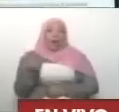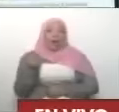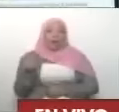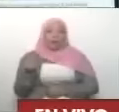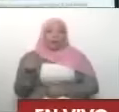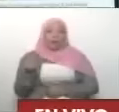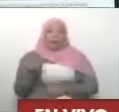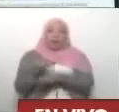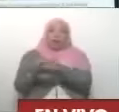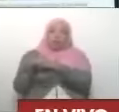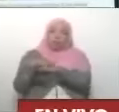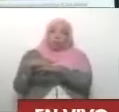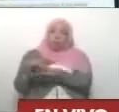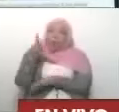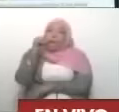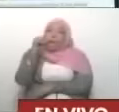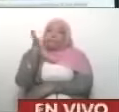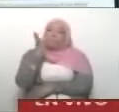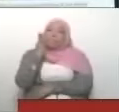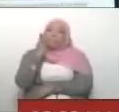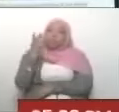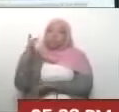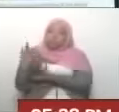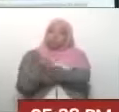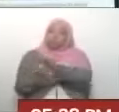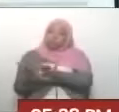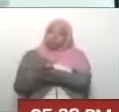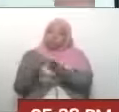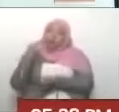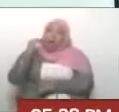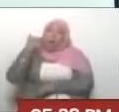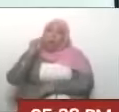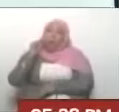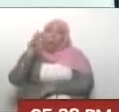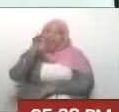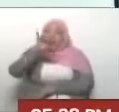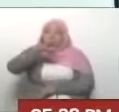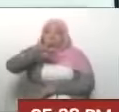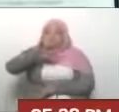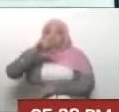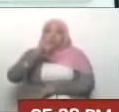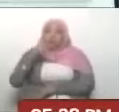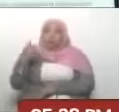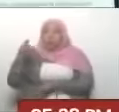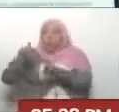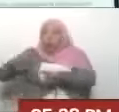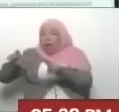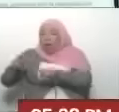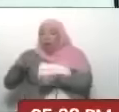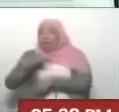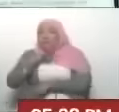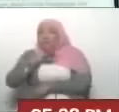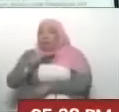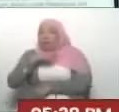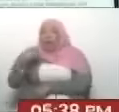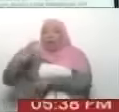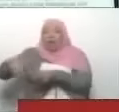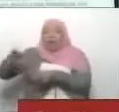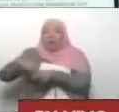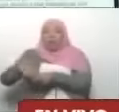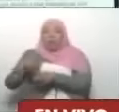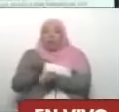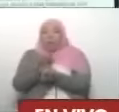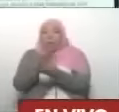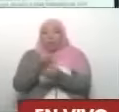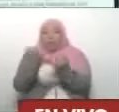pide disculpas a los padres por los daños que causan las redes a los niños. Y recientemente el presidente de la República mencionaba sobre